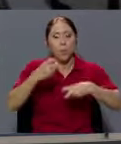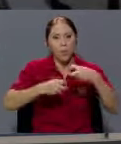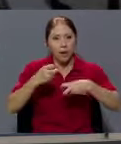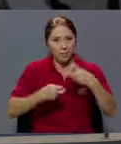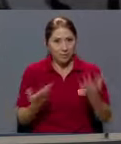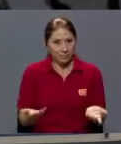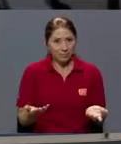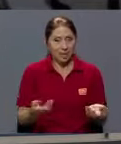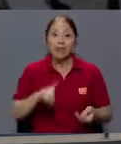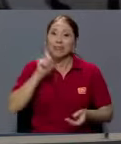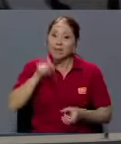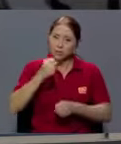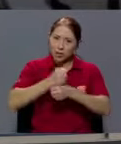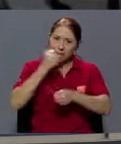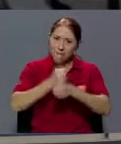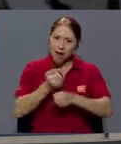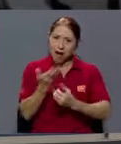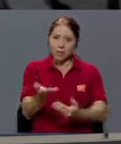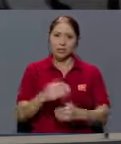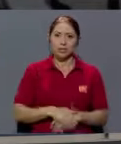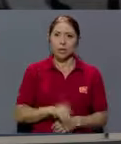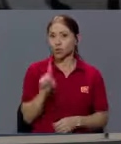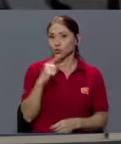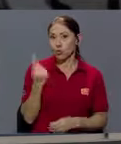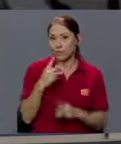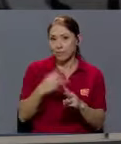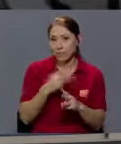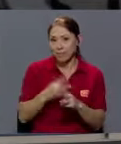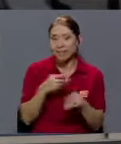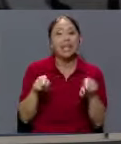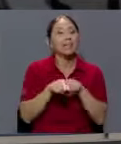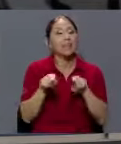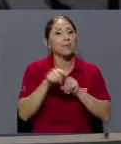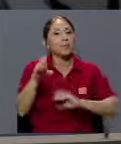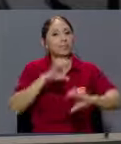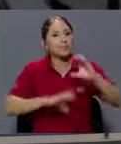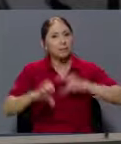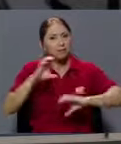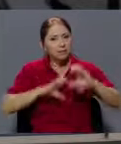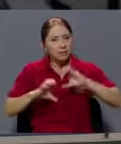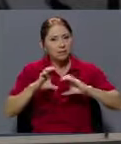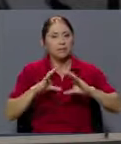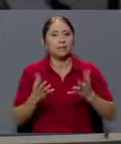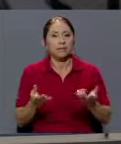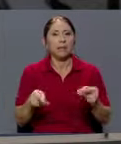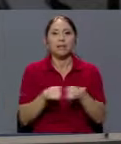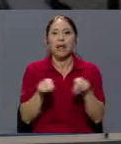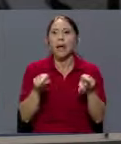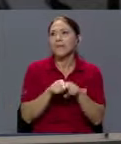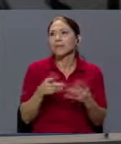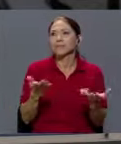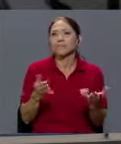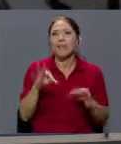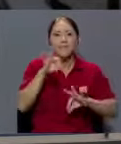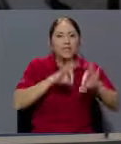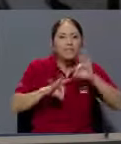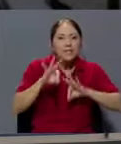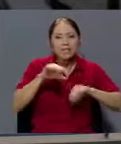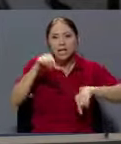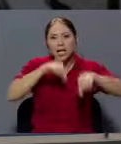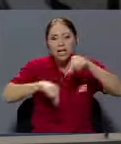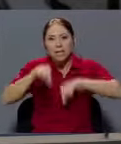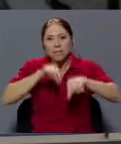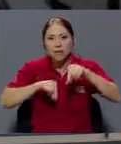estudiantado, y que nos invita a que hay que apostar por ella. No solo la matemática, también el área de ciencias, hay que apostar más por el área de física,